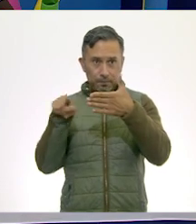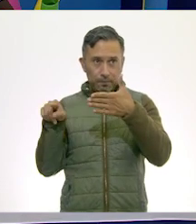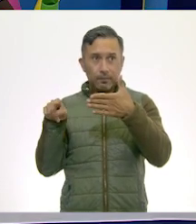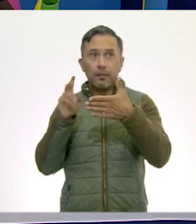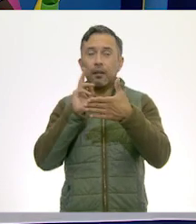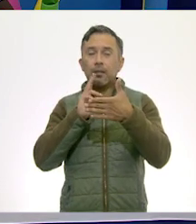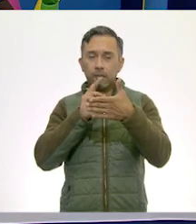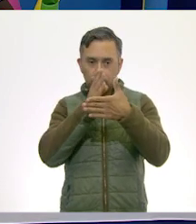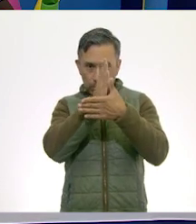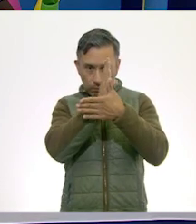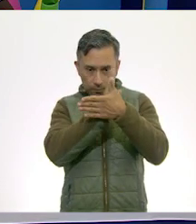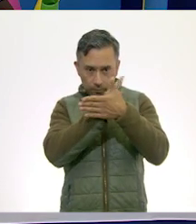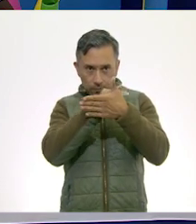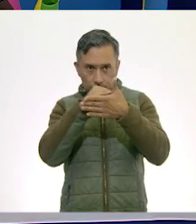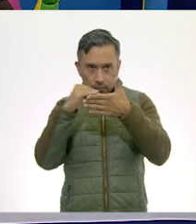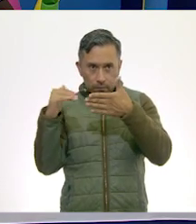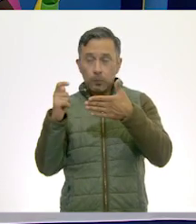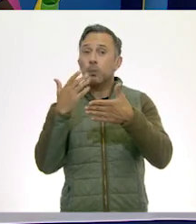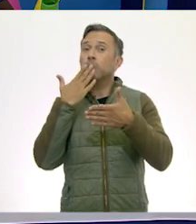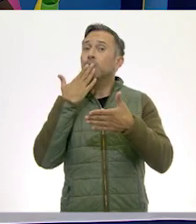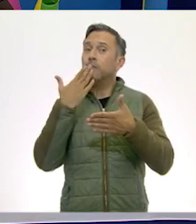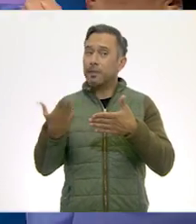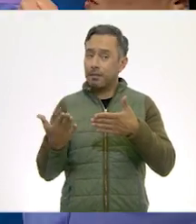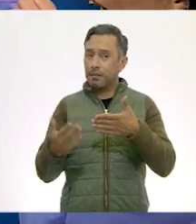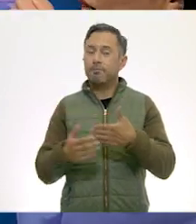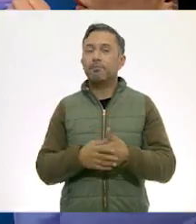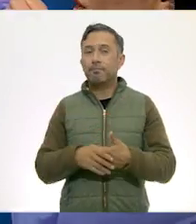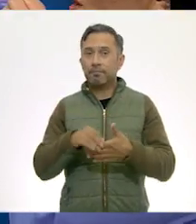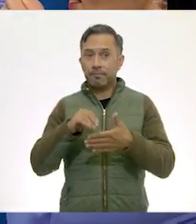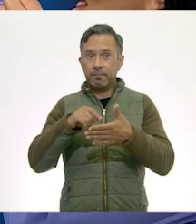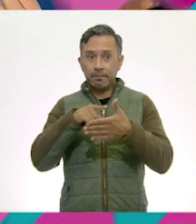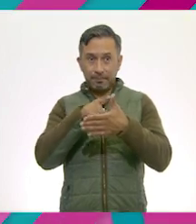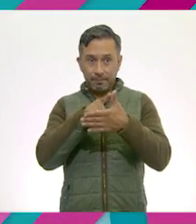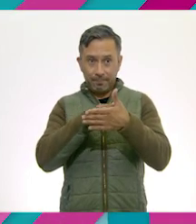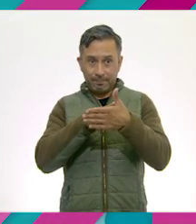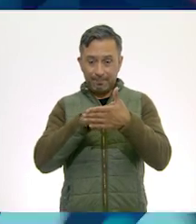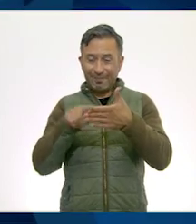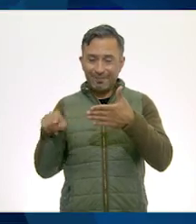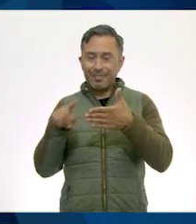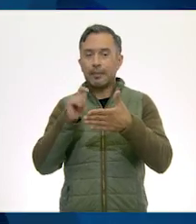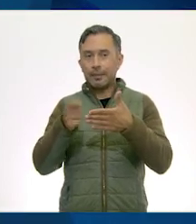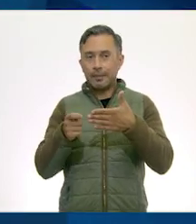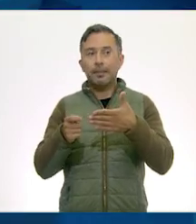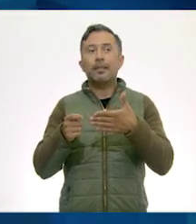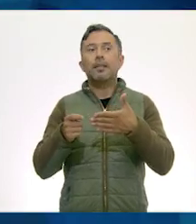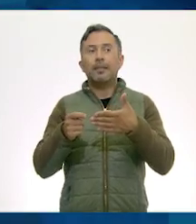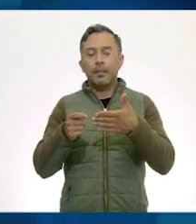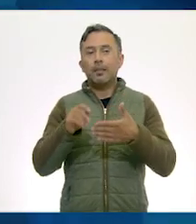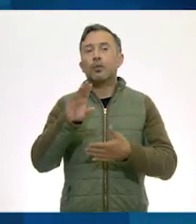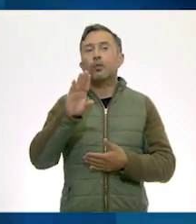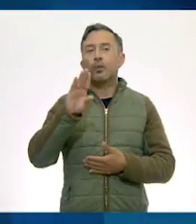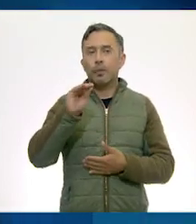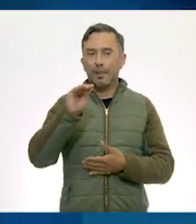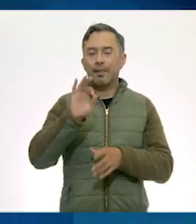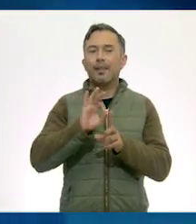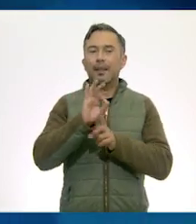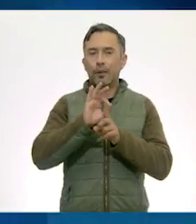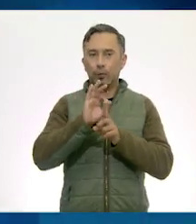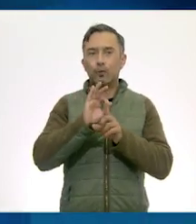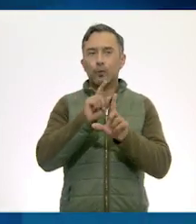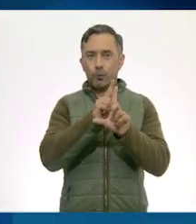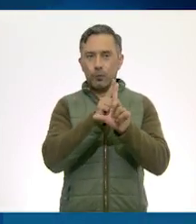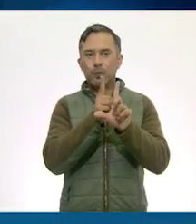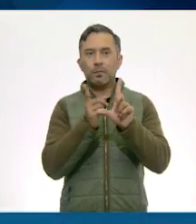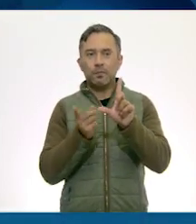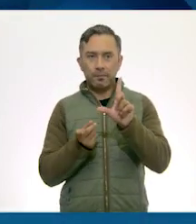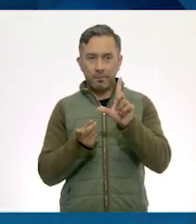muy bien. Aquí tenemos un ángulo de 90 grados. Ay. Es un ángulo